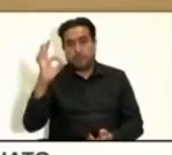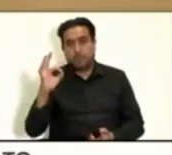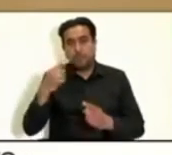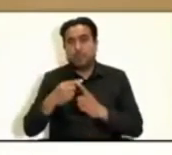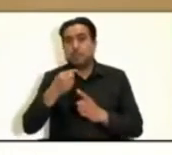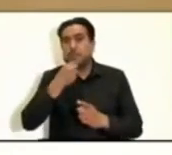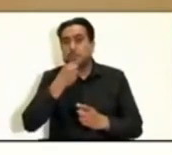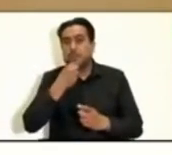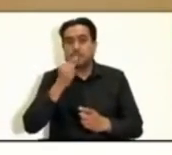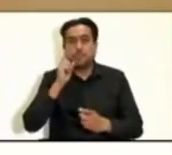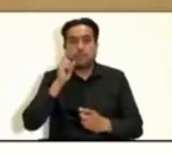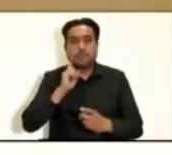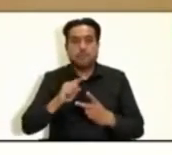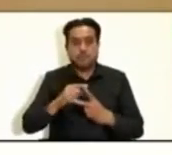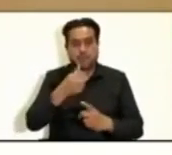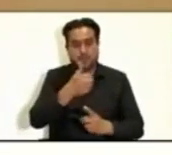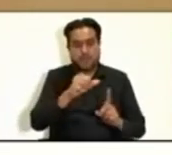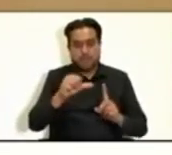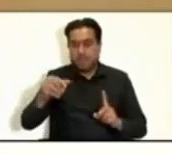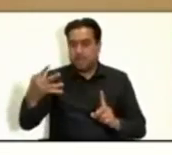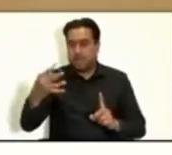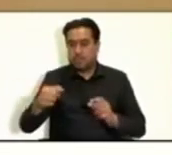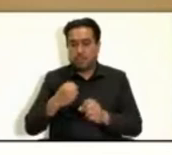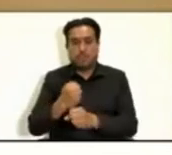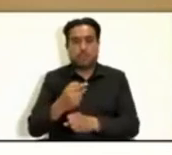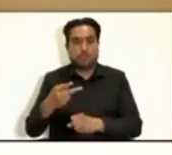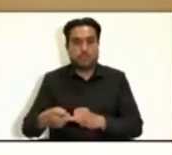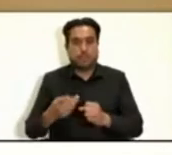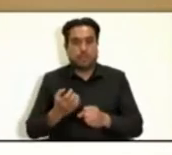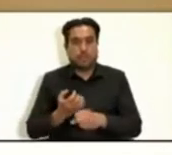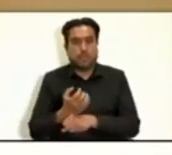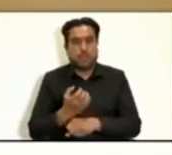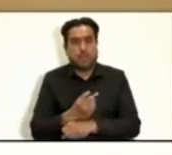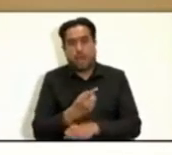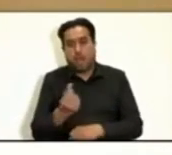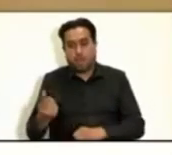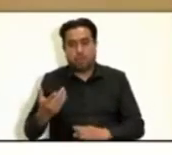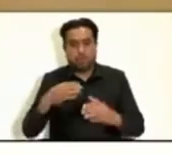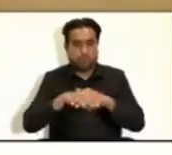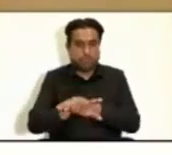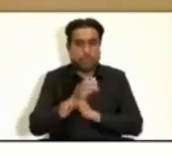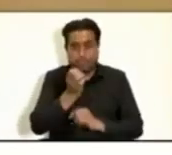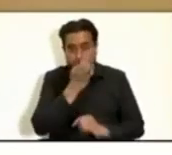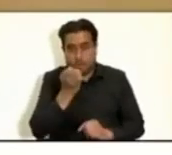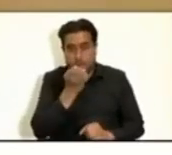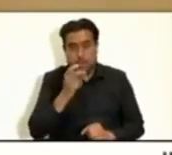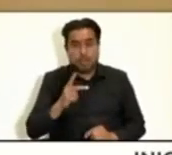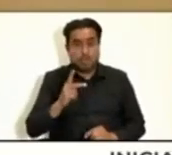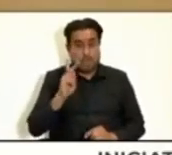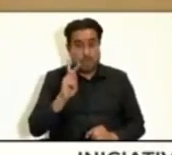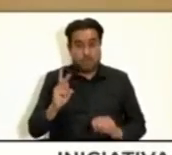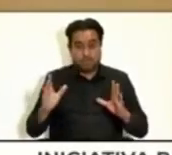las niñas y niños de 6 a 14 años de edad en nuestra entidad asistieron a la escuela sin embargo esta cifra